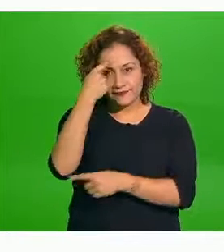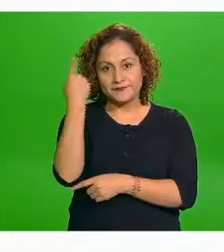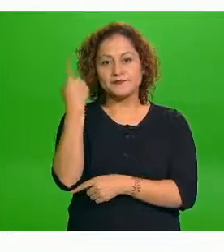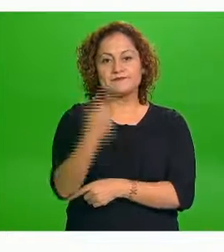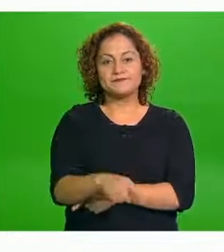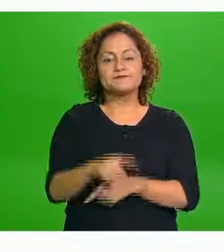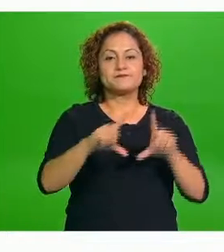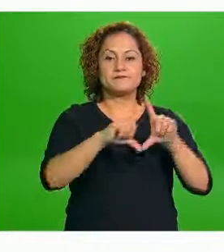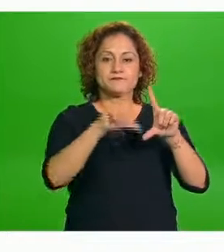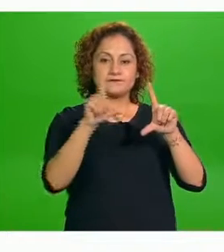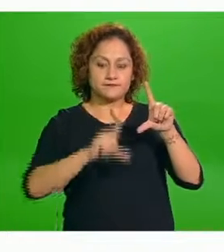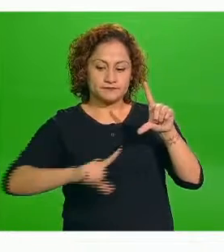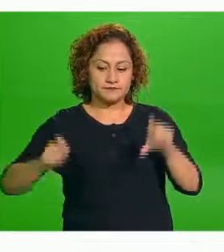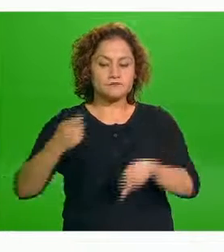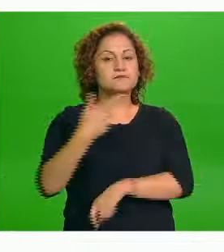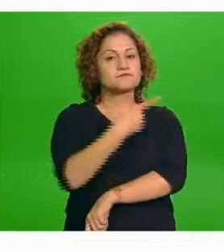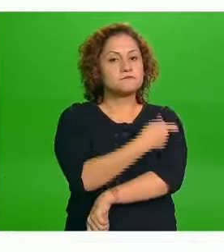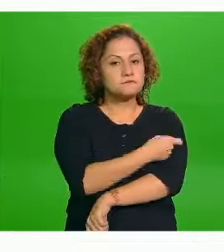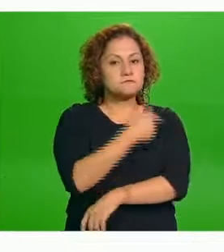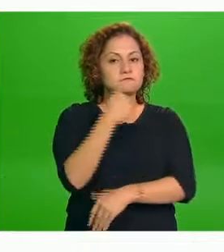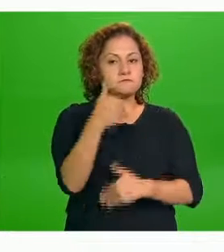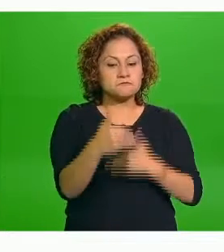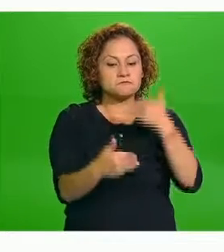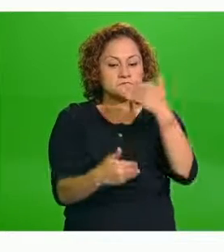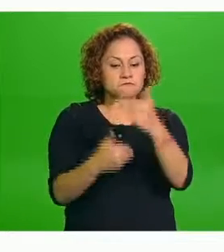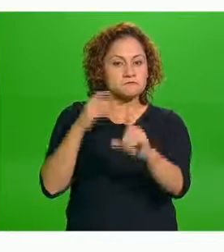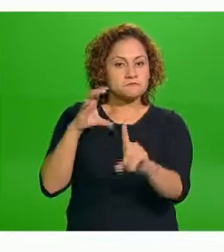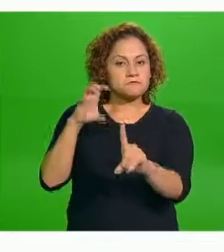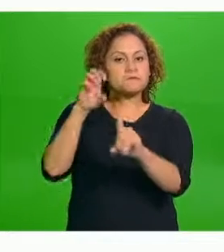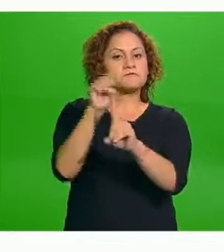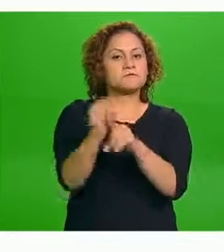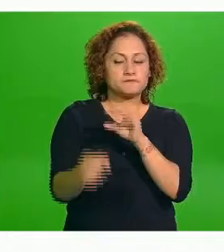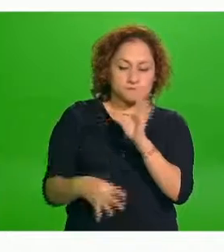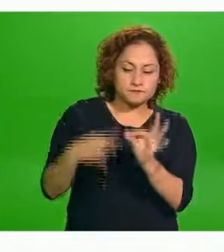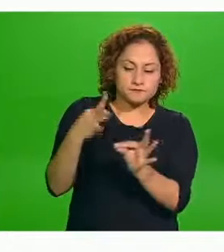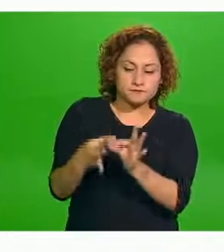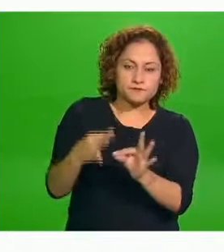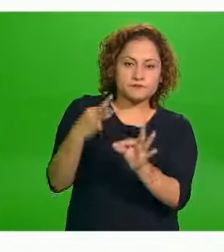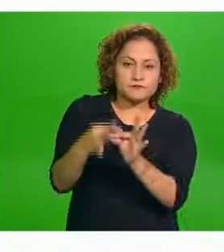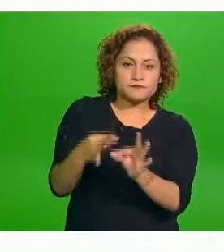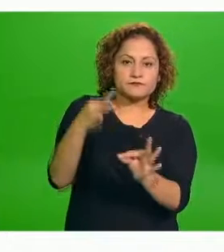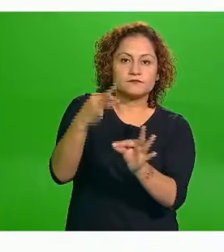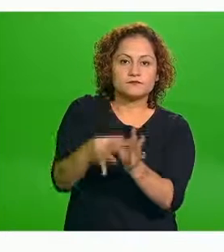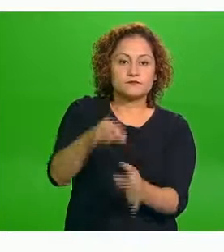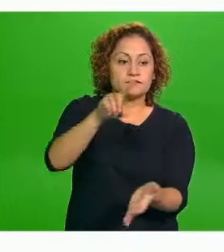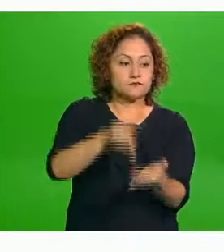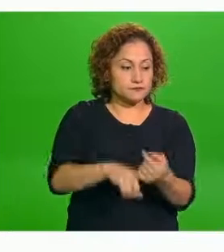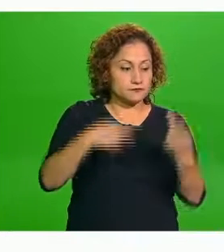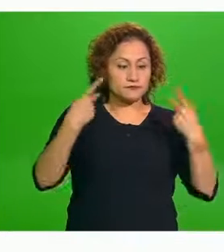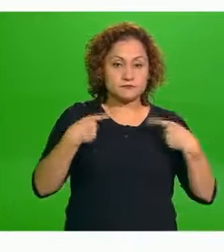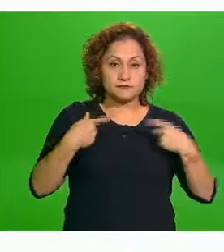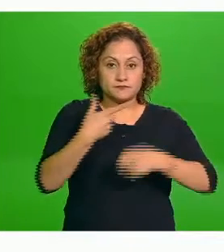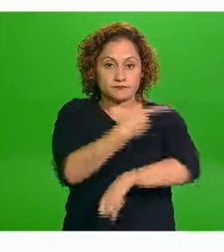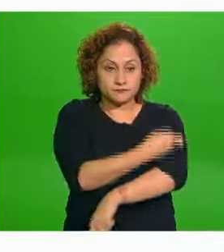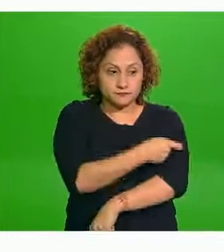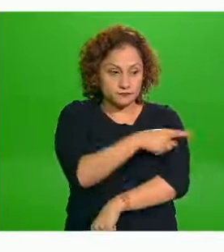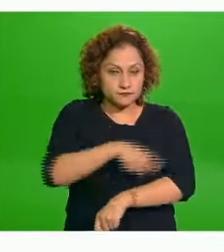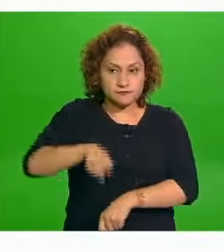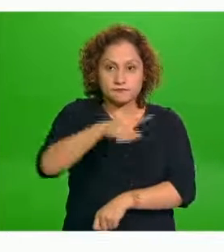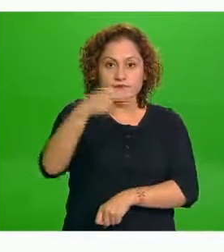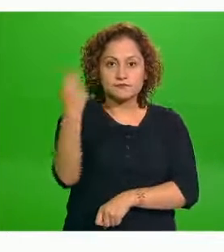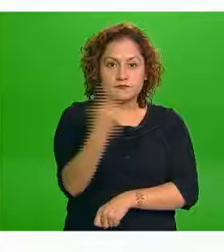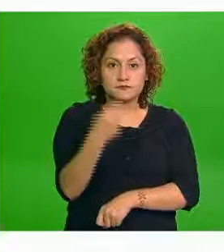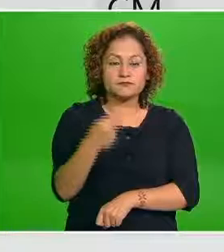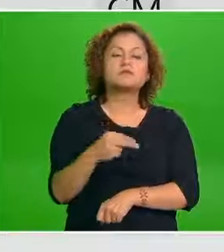esté cubriendo, avanzando y cada vez generando mayor protección entre las personas que así lo necesitan. De hecho, si vemos